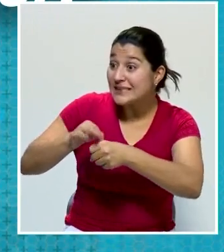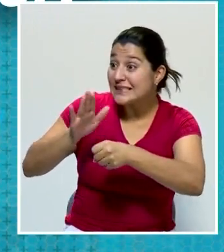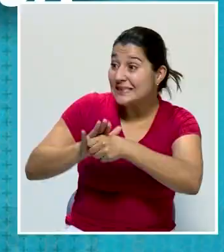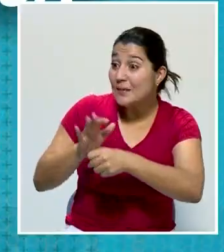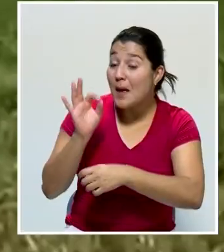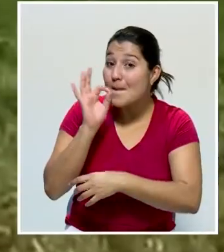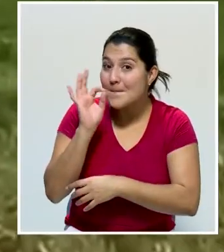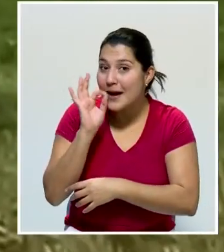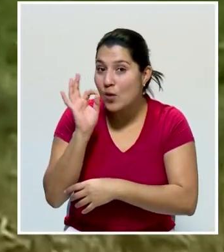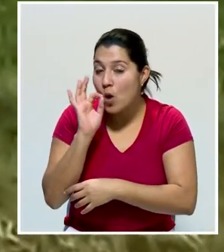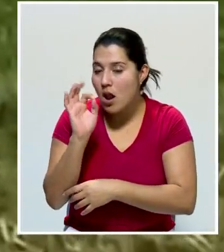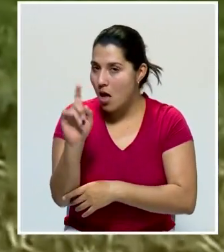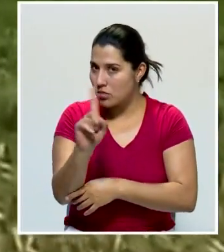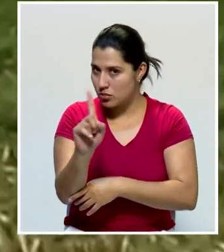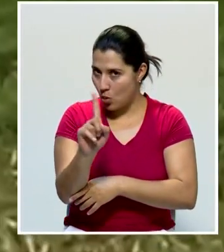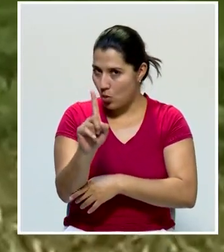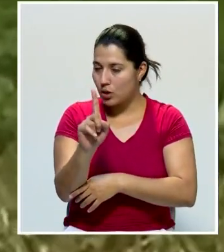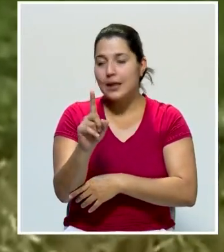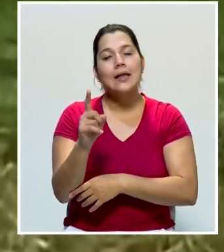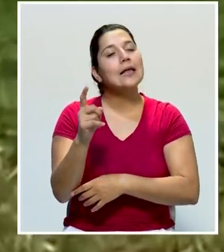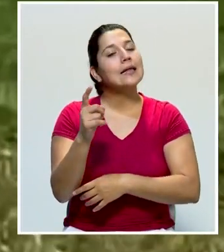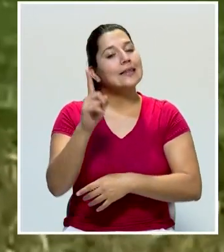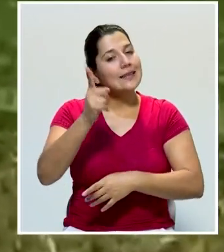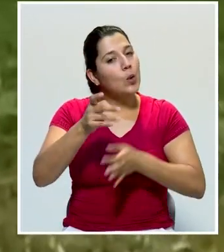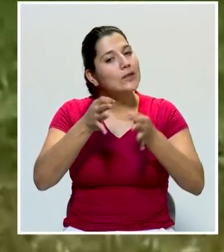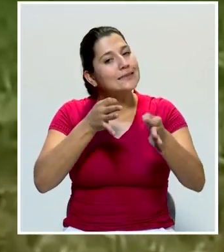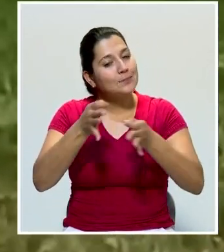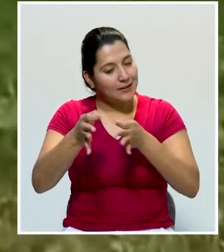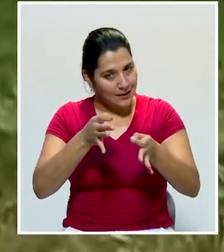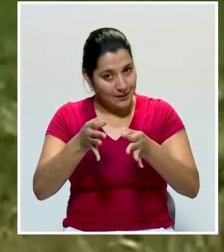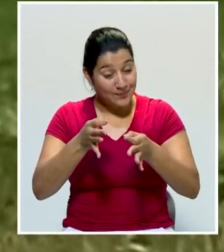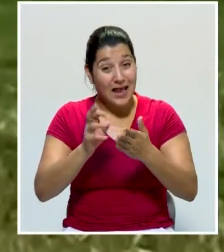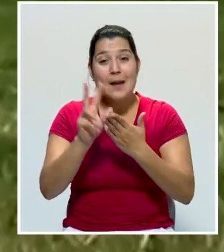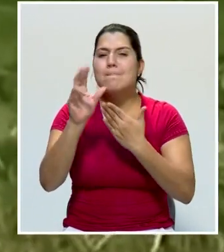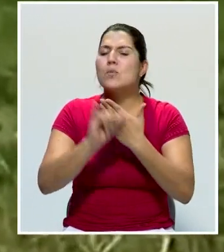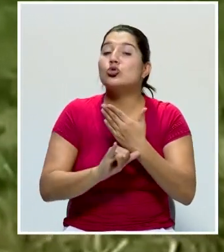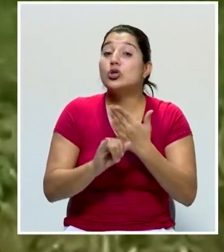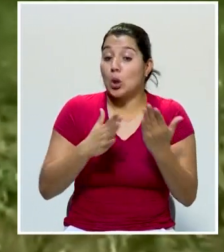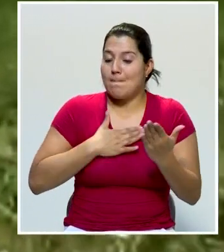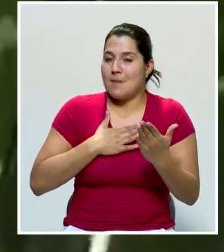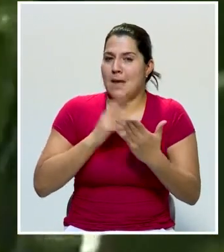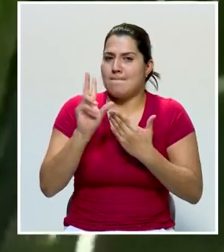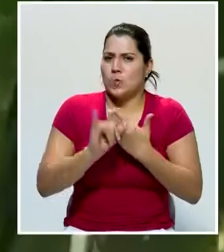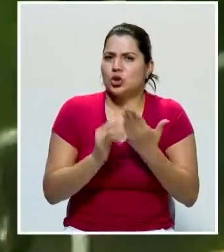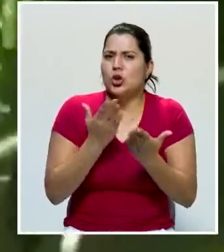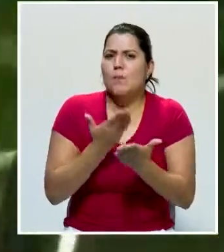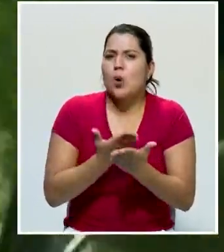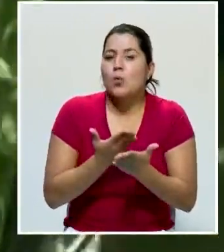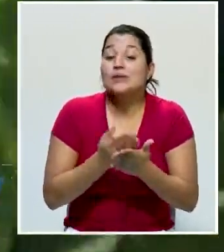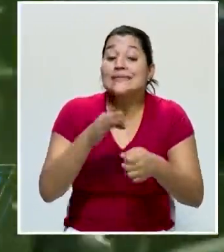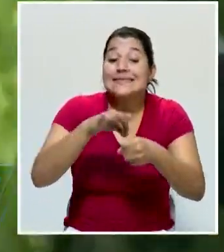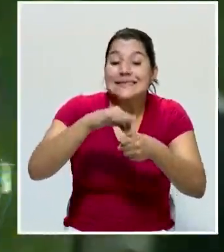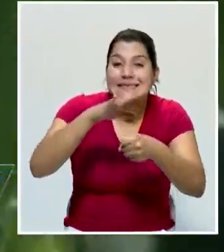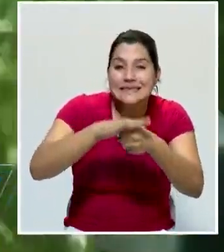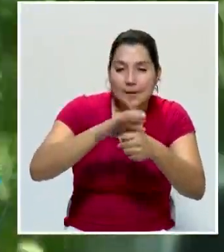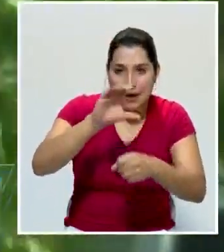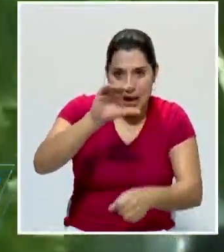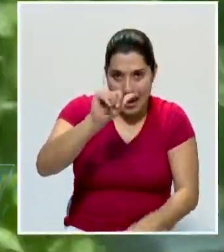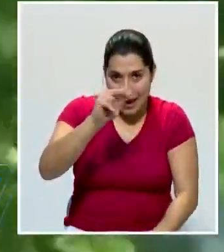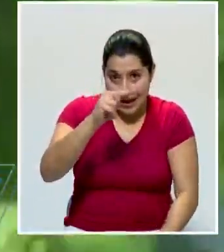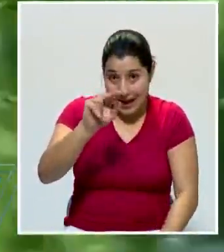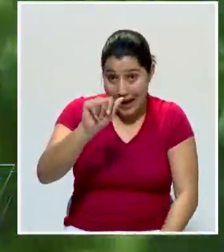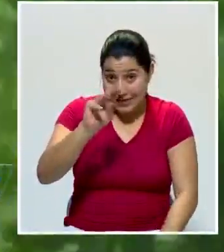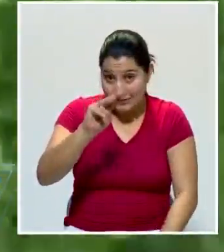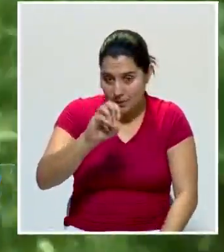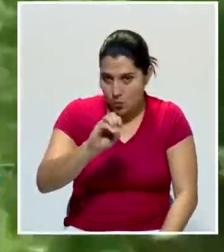marihuana. Creo que aquí hay que hacer una diferencia. El proyecto lo que plantea es que se siembre el cáñamo que no tiene el